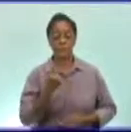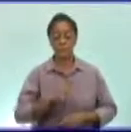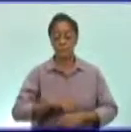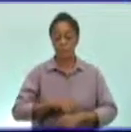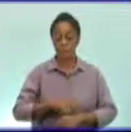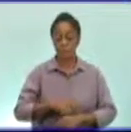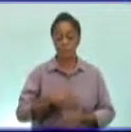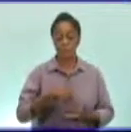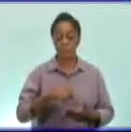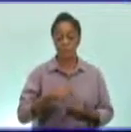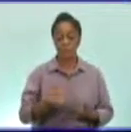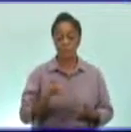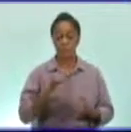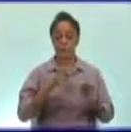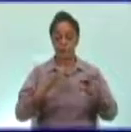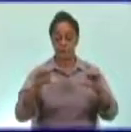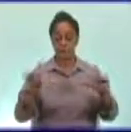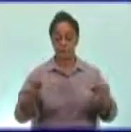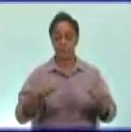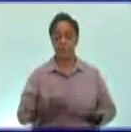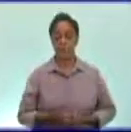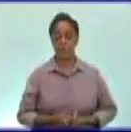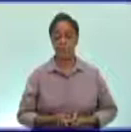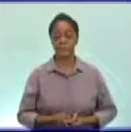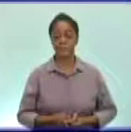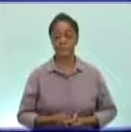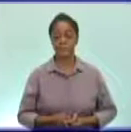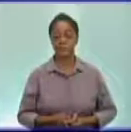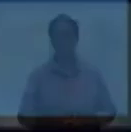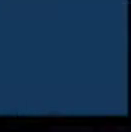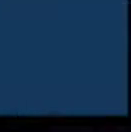copien este pequeño esquema.